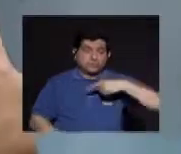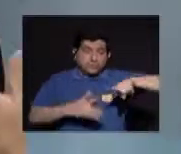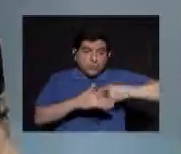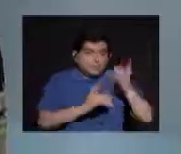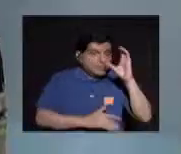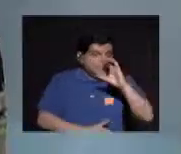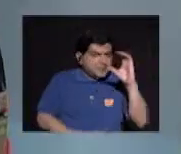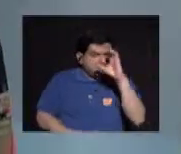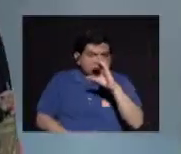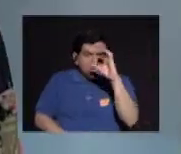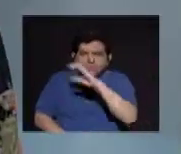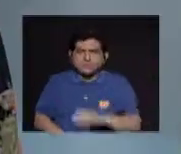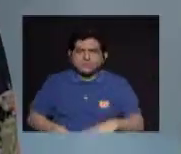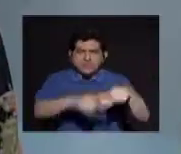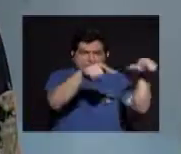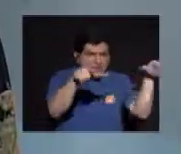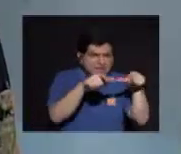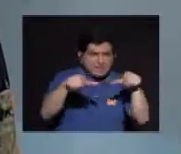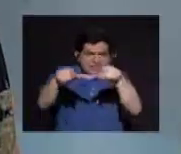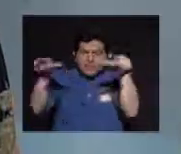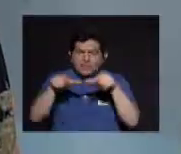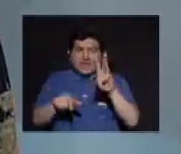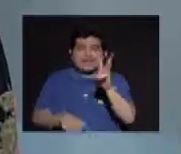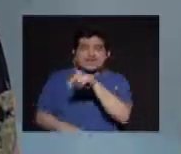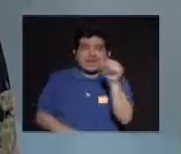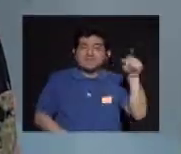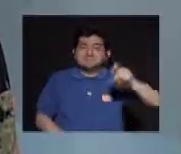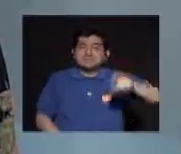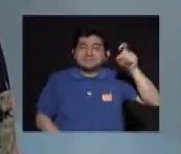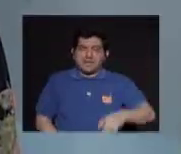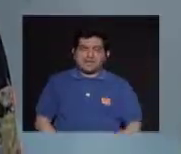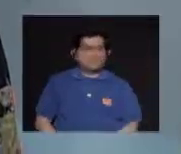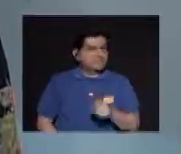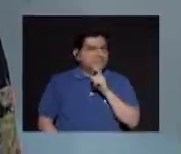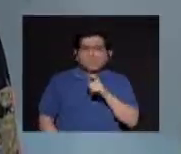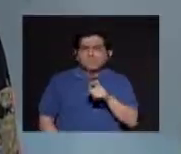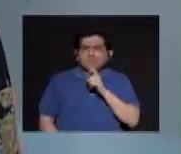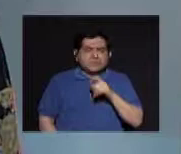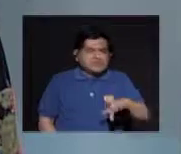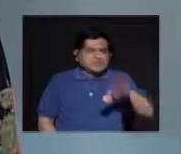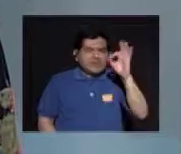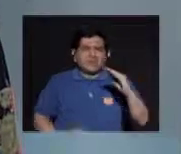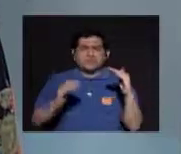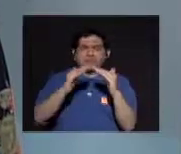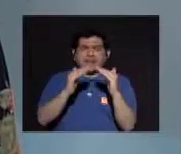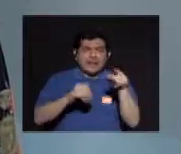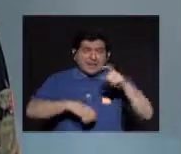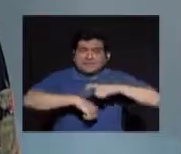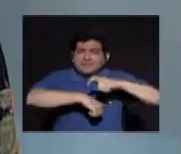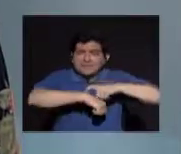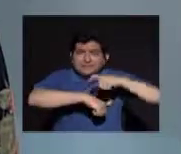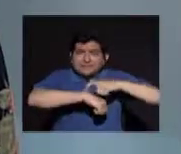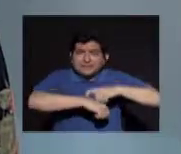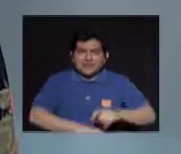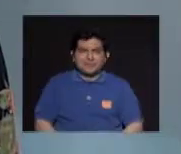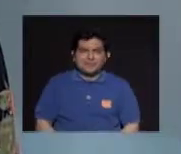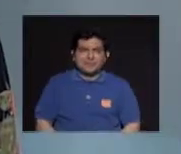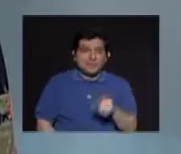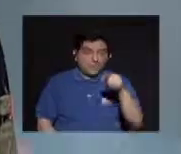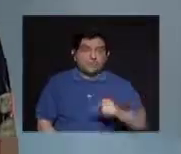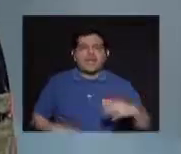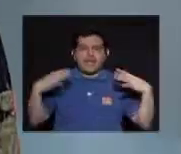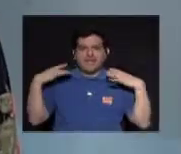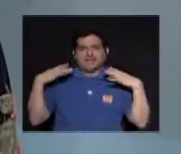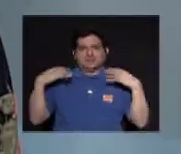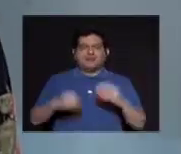Entonces, yo empecé la búsqueda de locaciones, a mí me tomó como 6 meses, porque era muy difícil encontrar casas de esa época